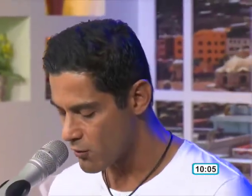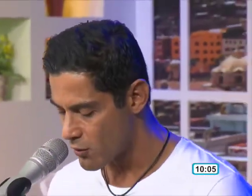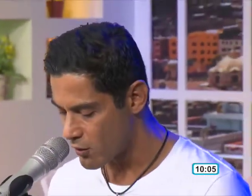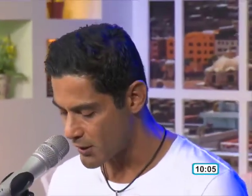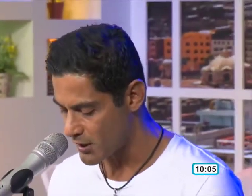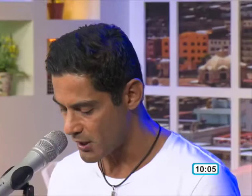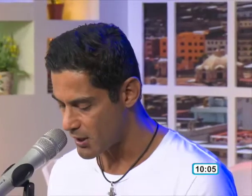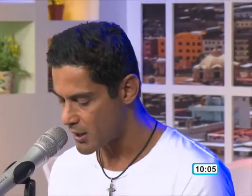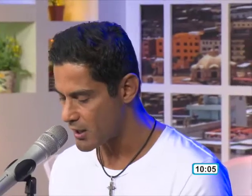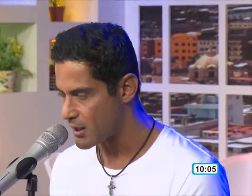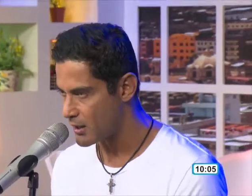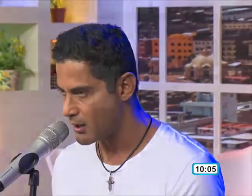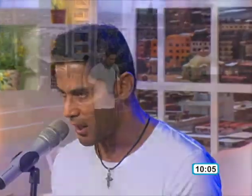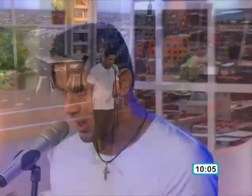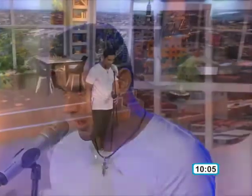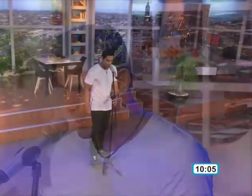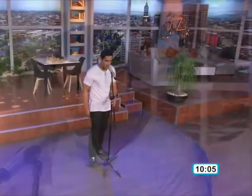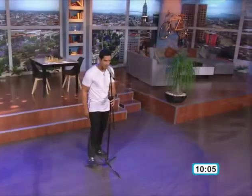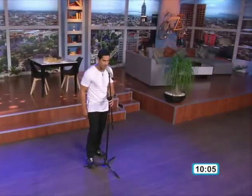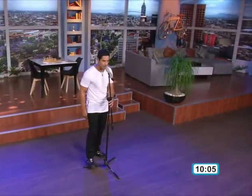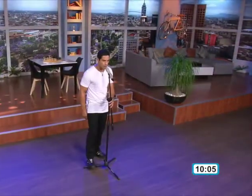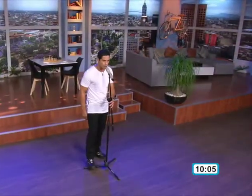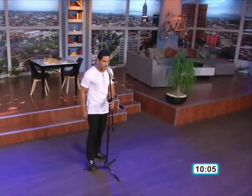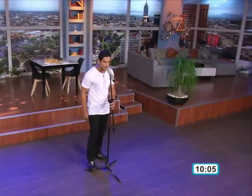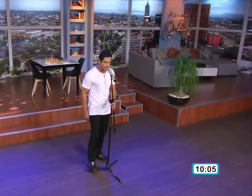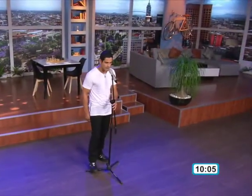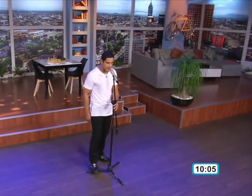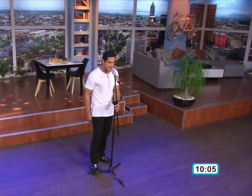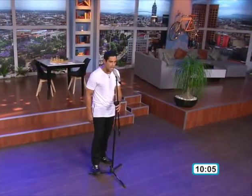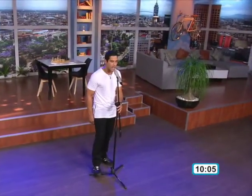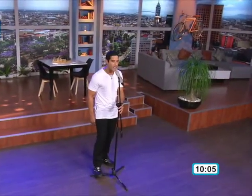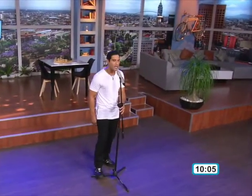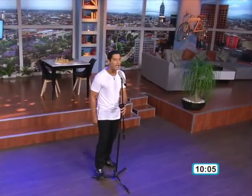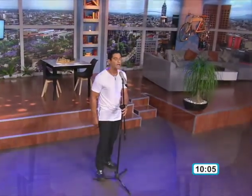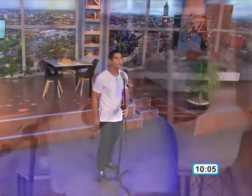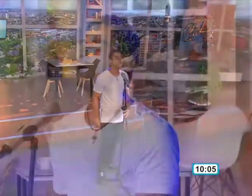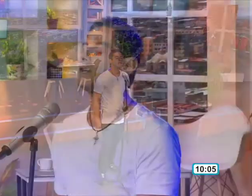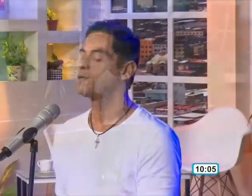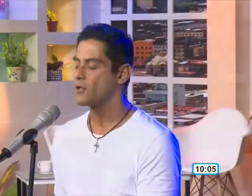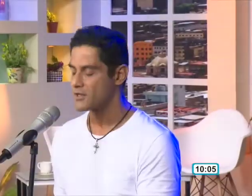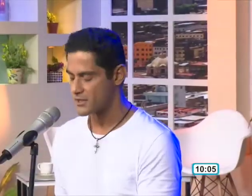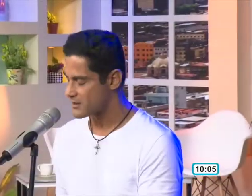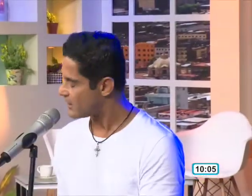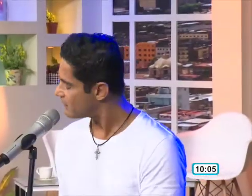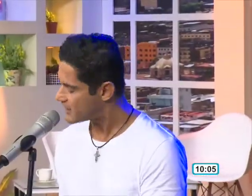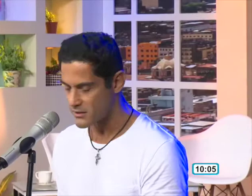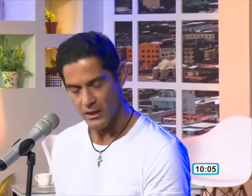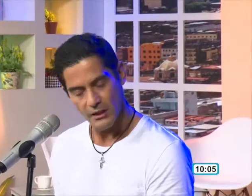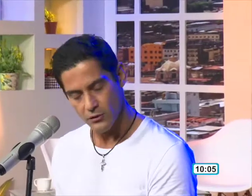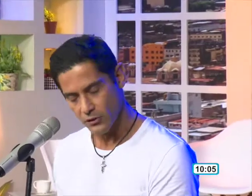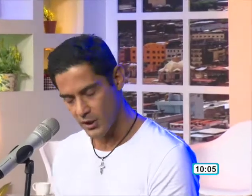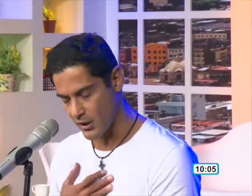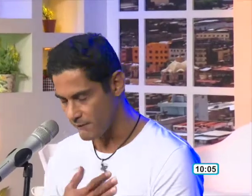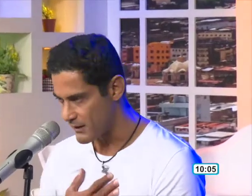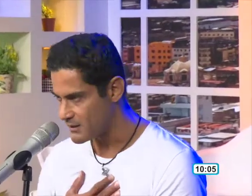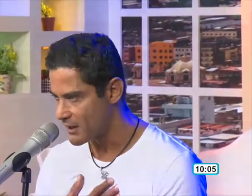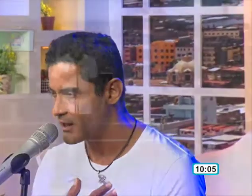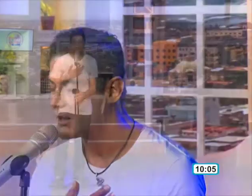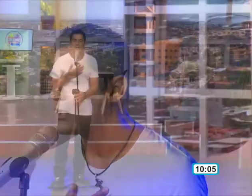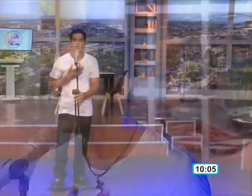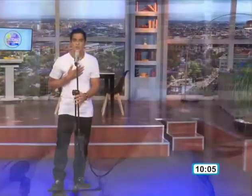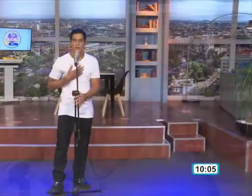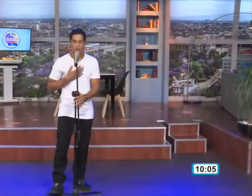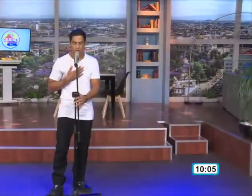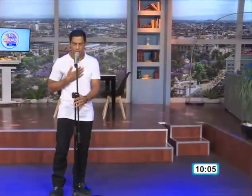yo moriré. Ay, amor, vuelve ya. Esta vez yo quien